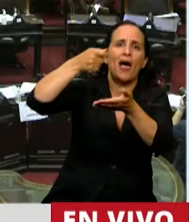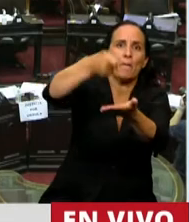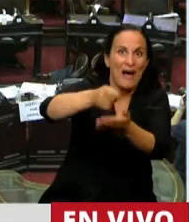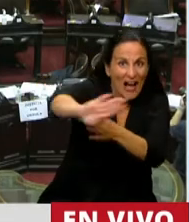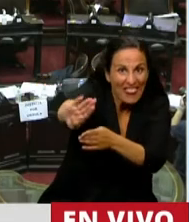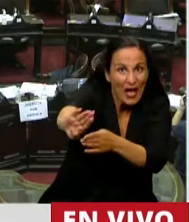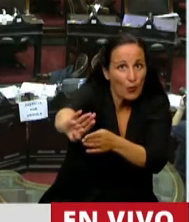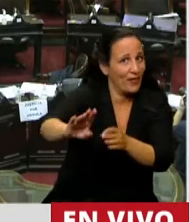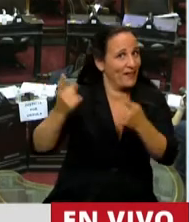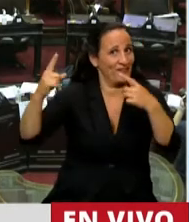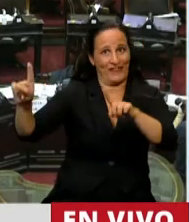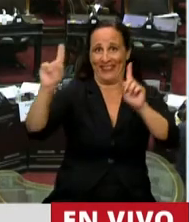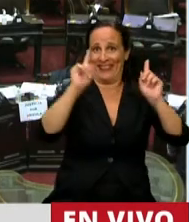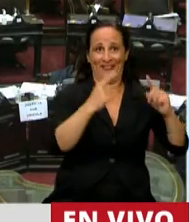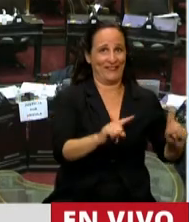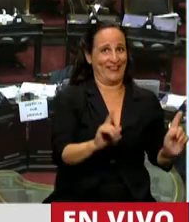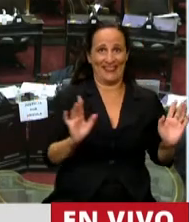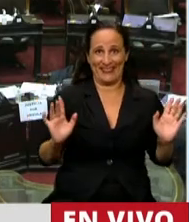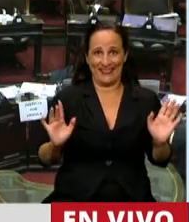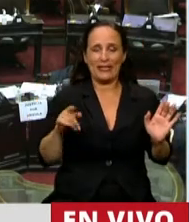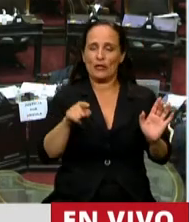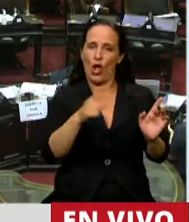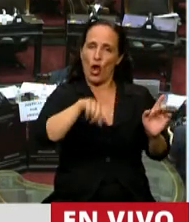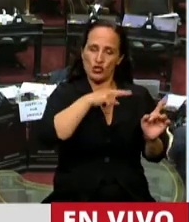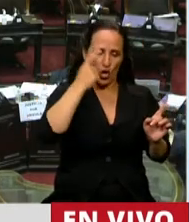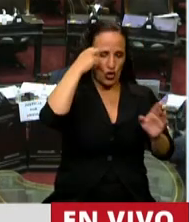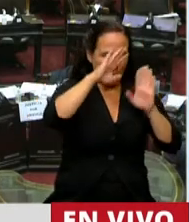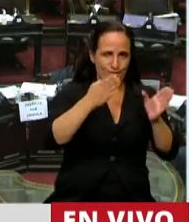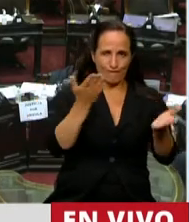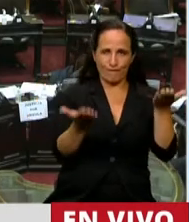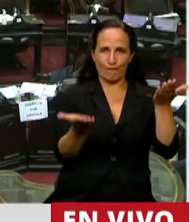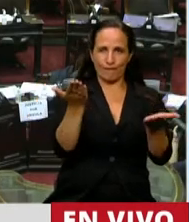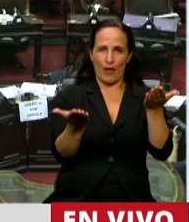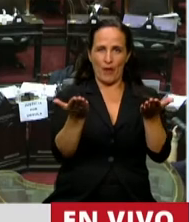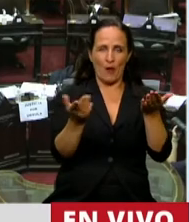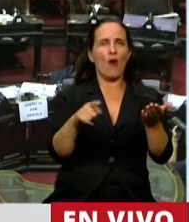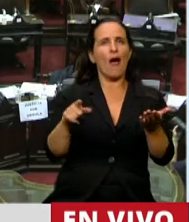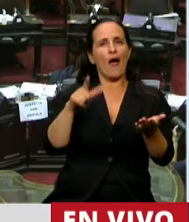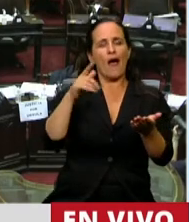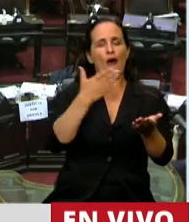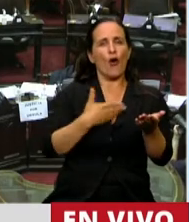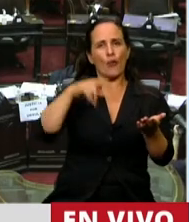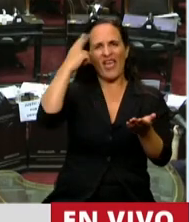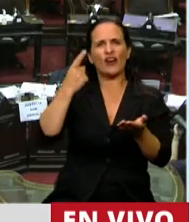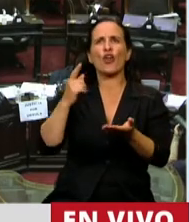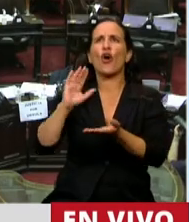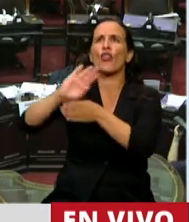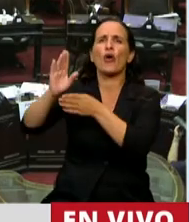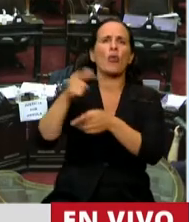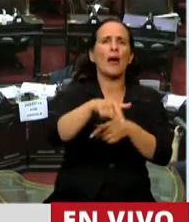son cuestiones que hay que tener muy en cuenta a la hora de analizar las tomas de deuda que haga el Gobierno Nacional.